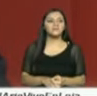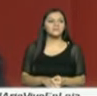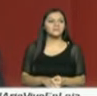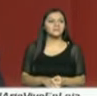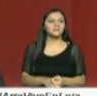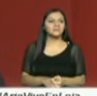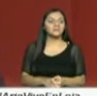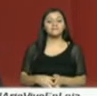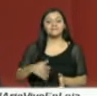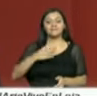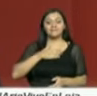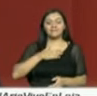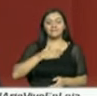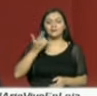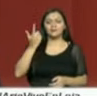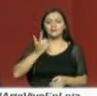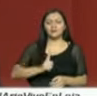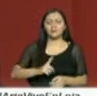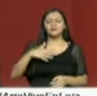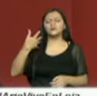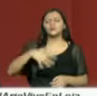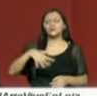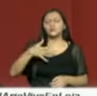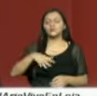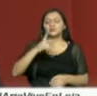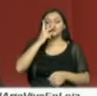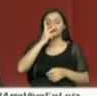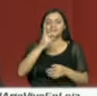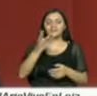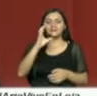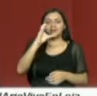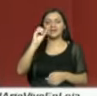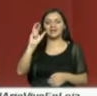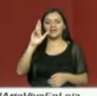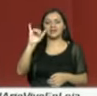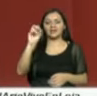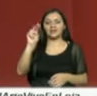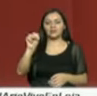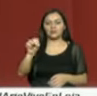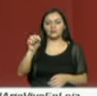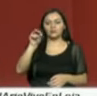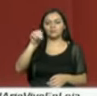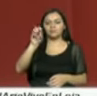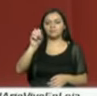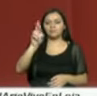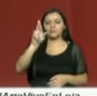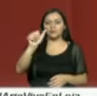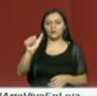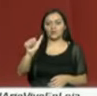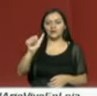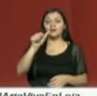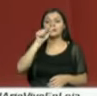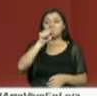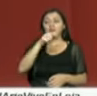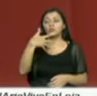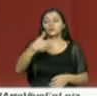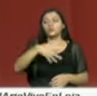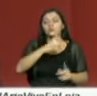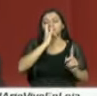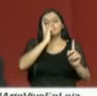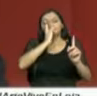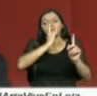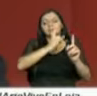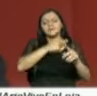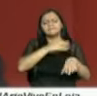Loja es cuna del extraordinario Benjamín Carrión Mora, quien nos inspiró con